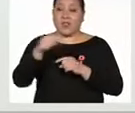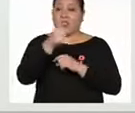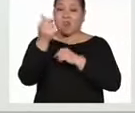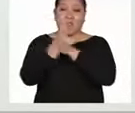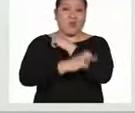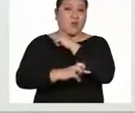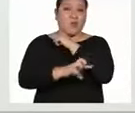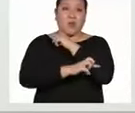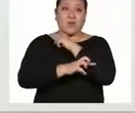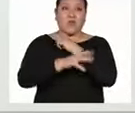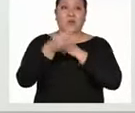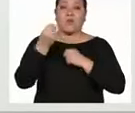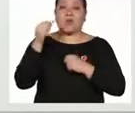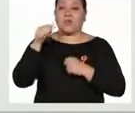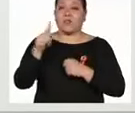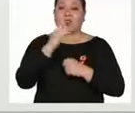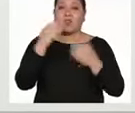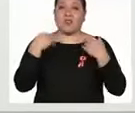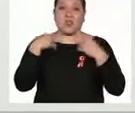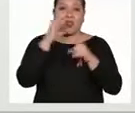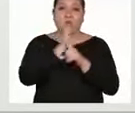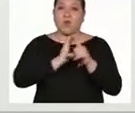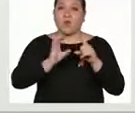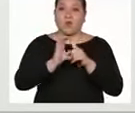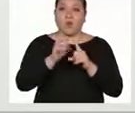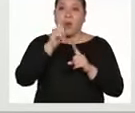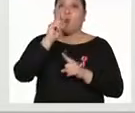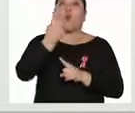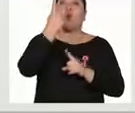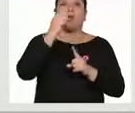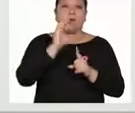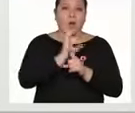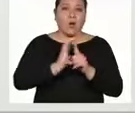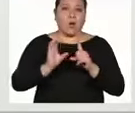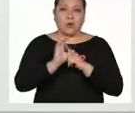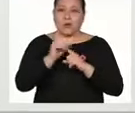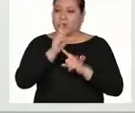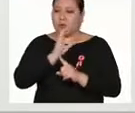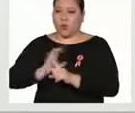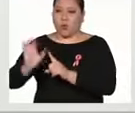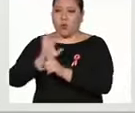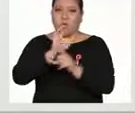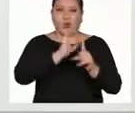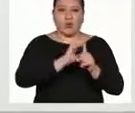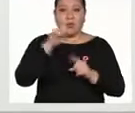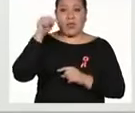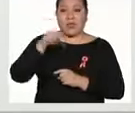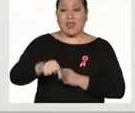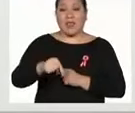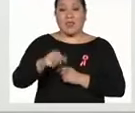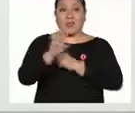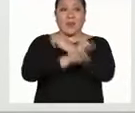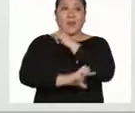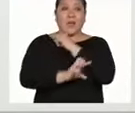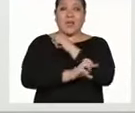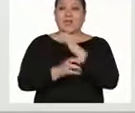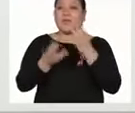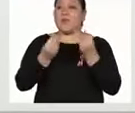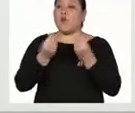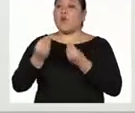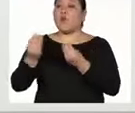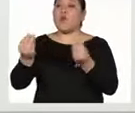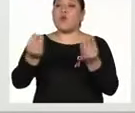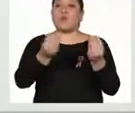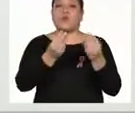otros países porque no tiene una cultura homogénea y podría decirse que País con P tiene toda esta variedad